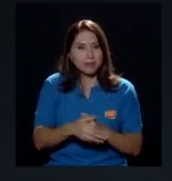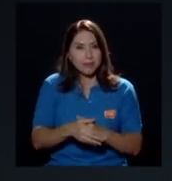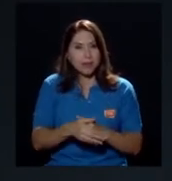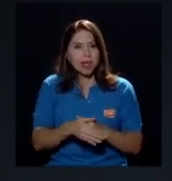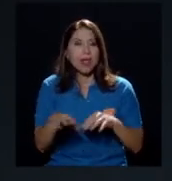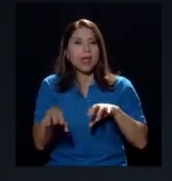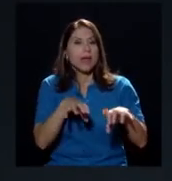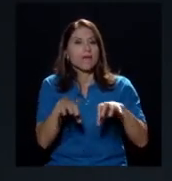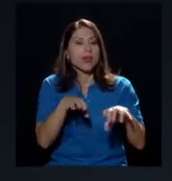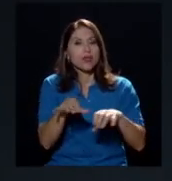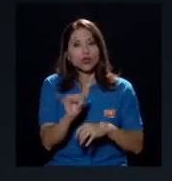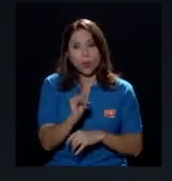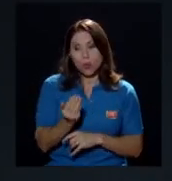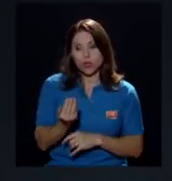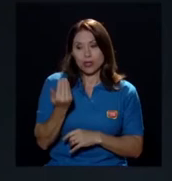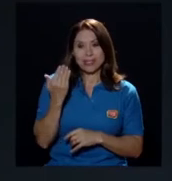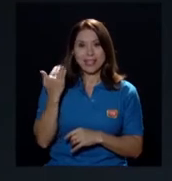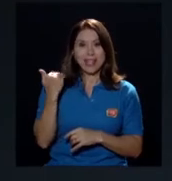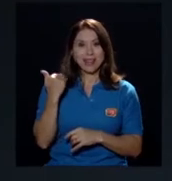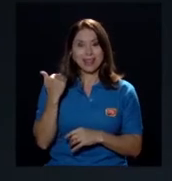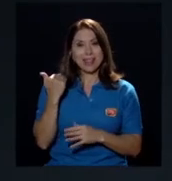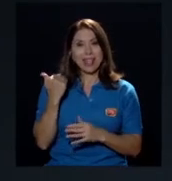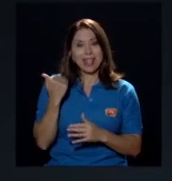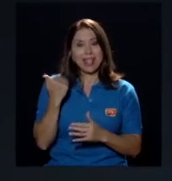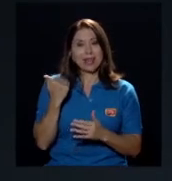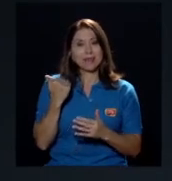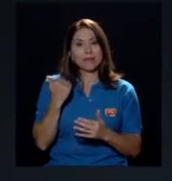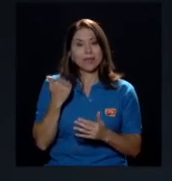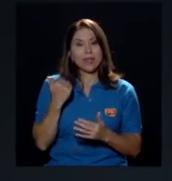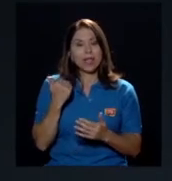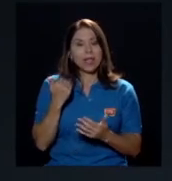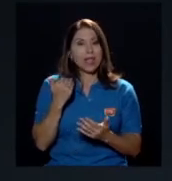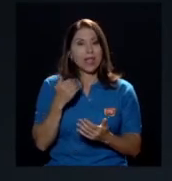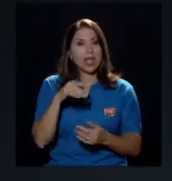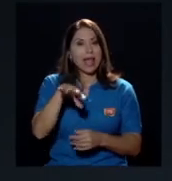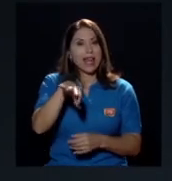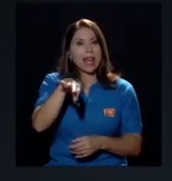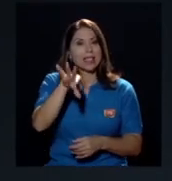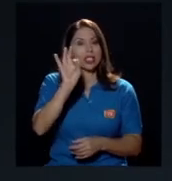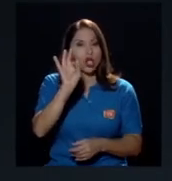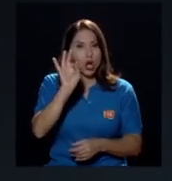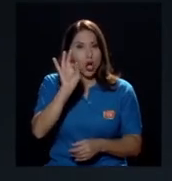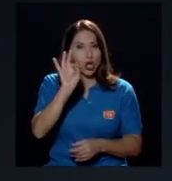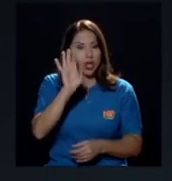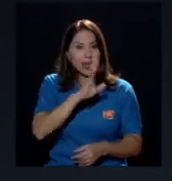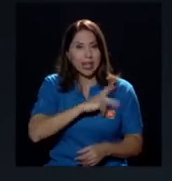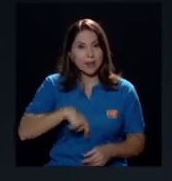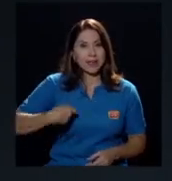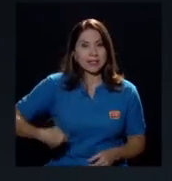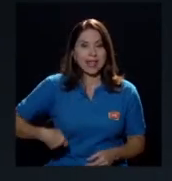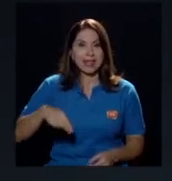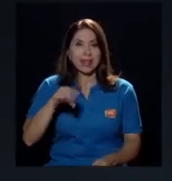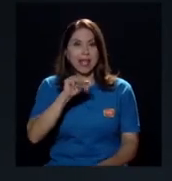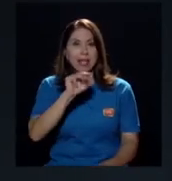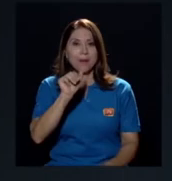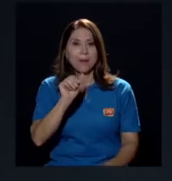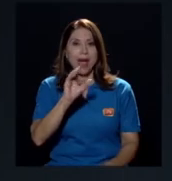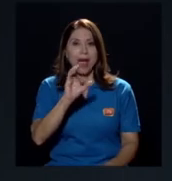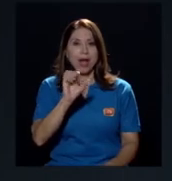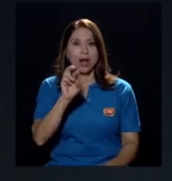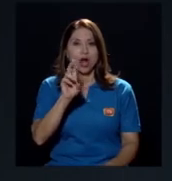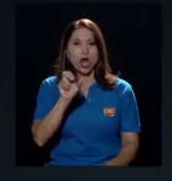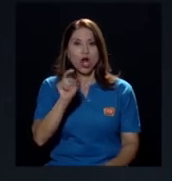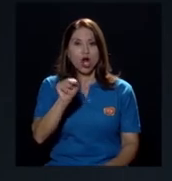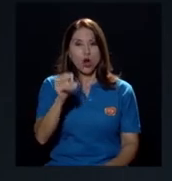la reciente elección por citar uno d del presidente macro en